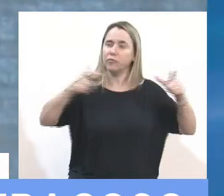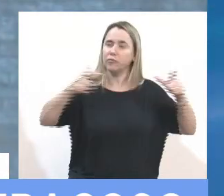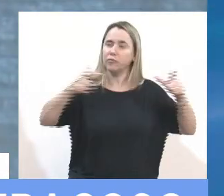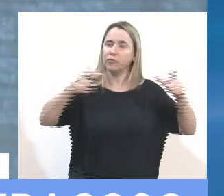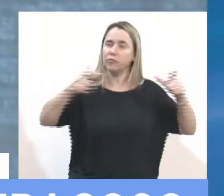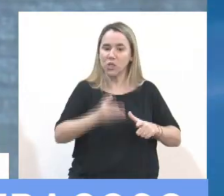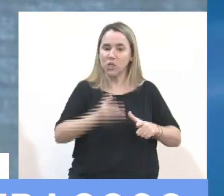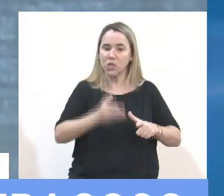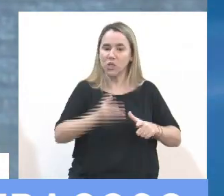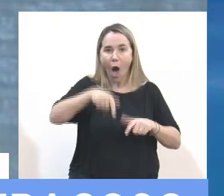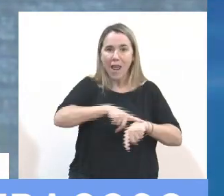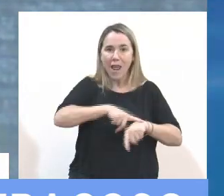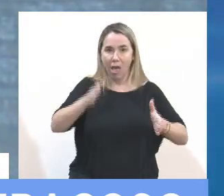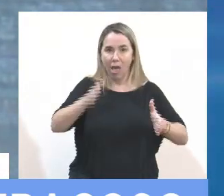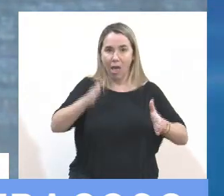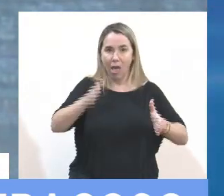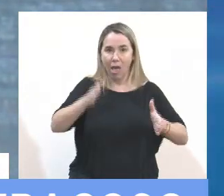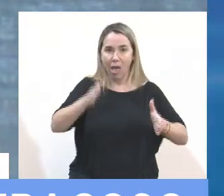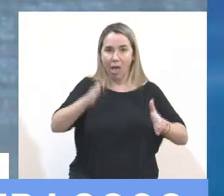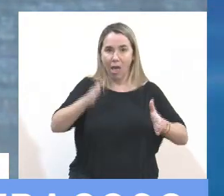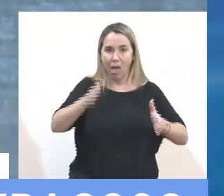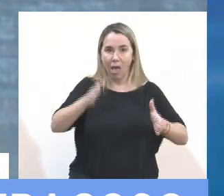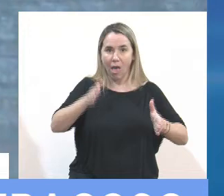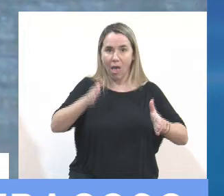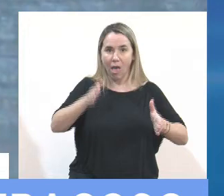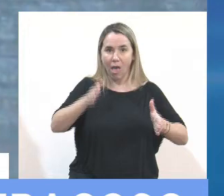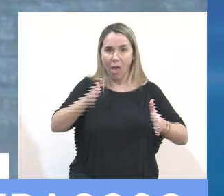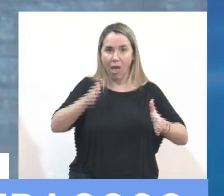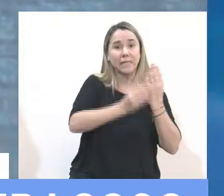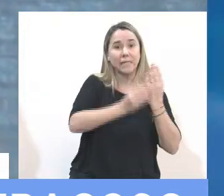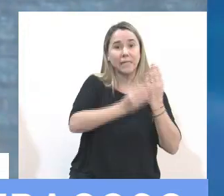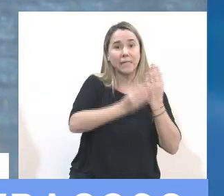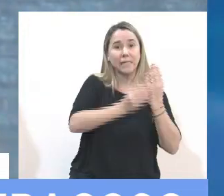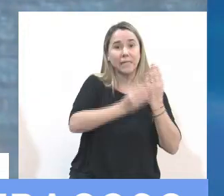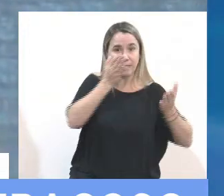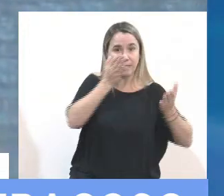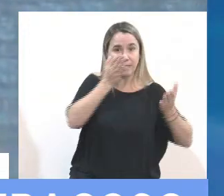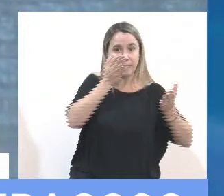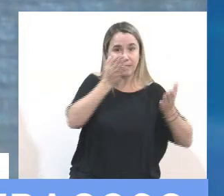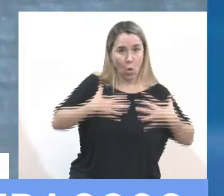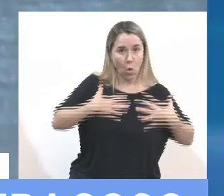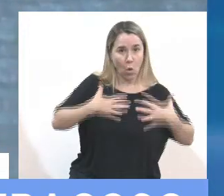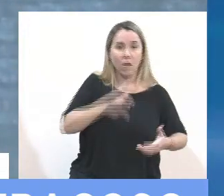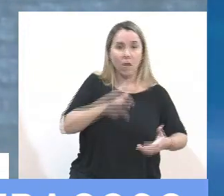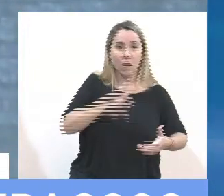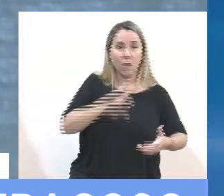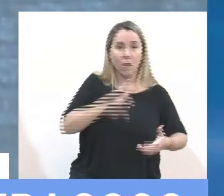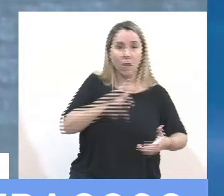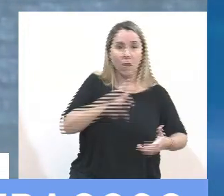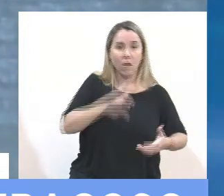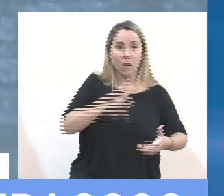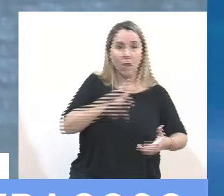confinamiento. Asimismo, las estadísticas del Ministerio de Justicia y Derechos Humanos marcan al grooming como